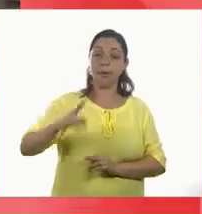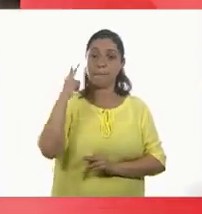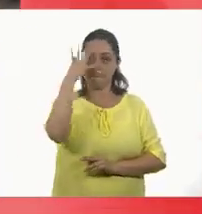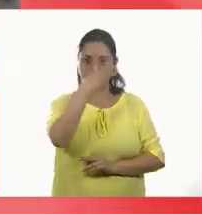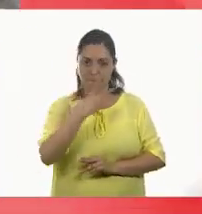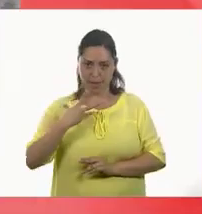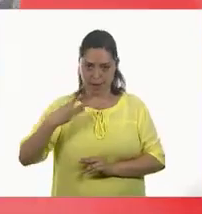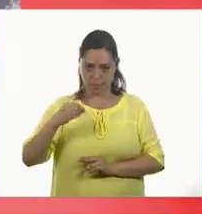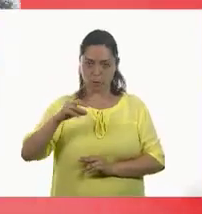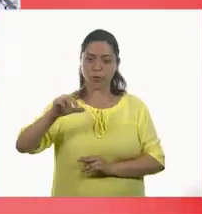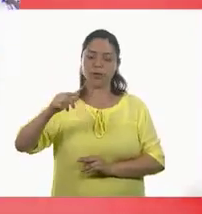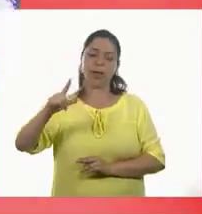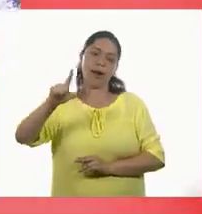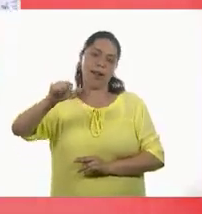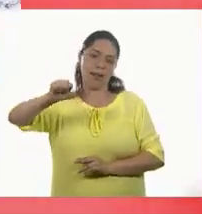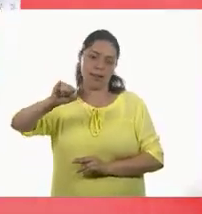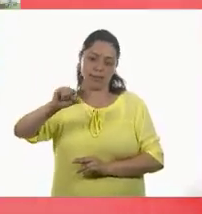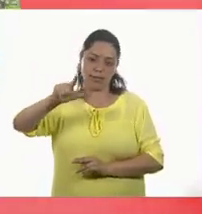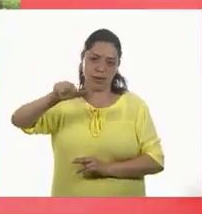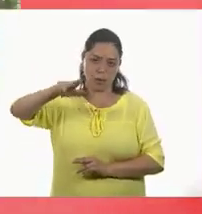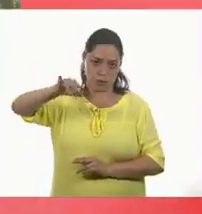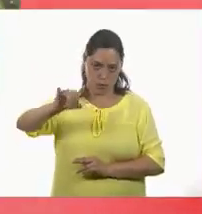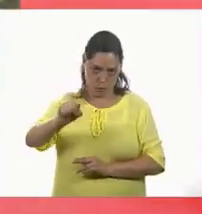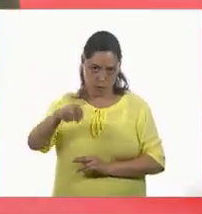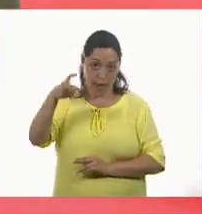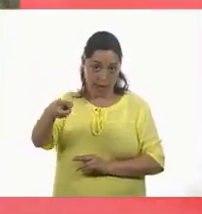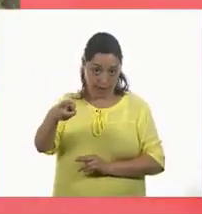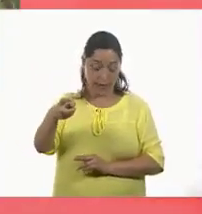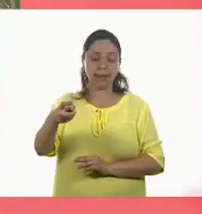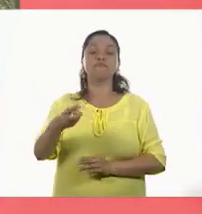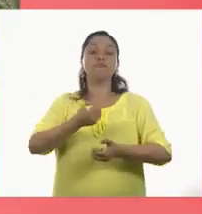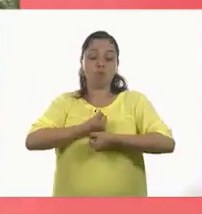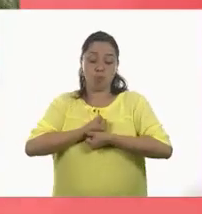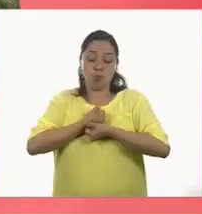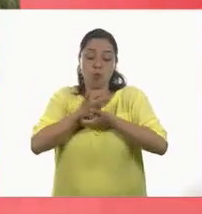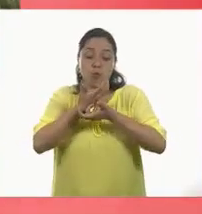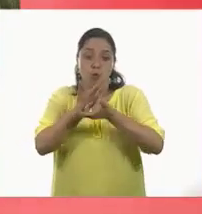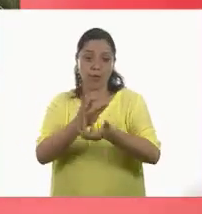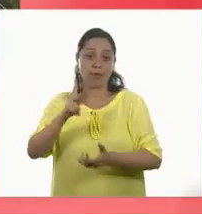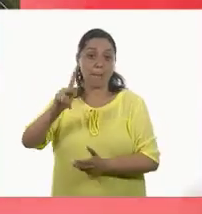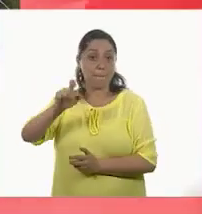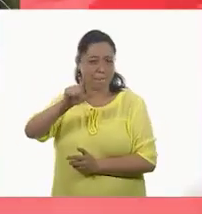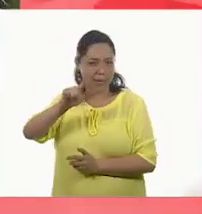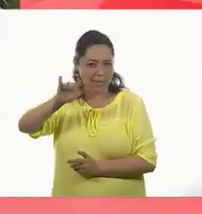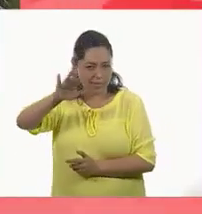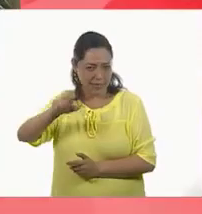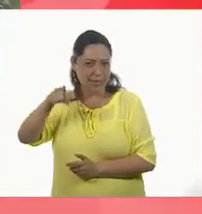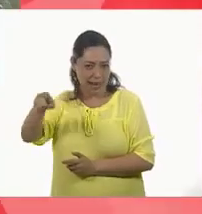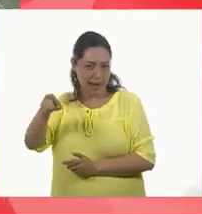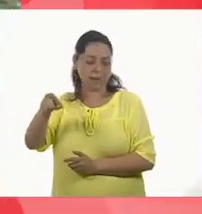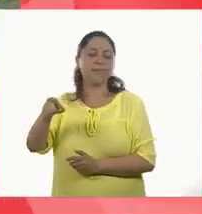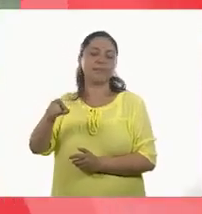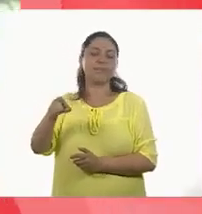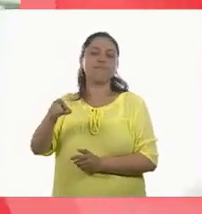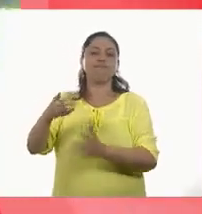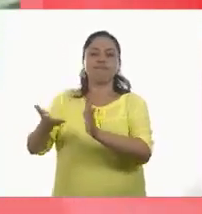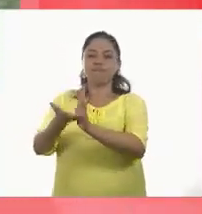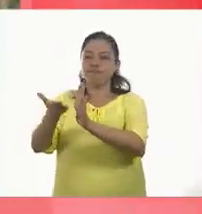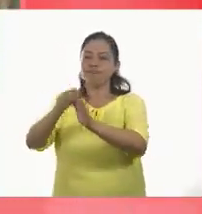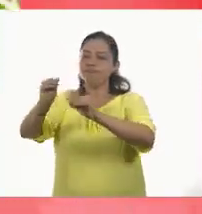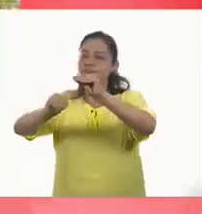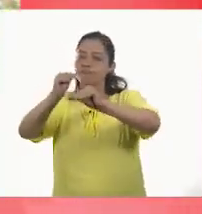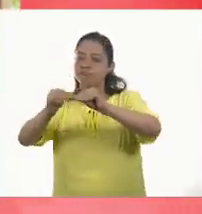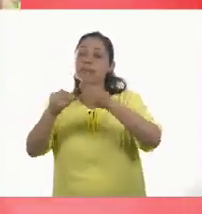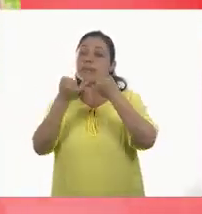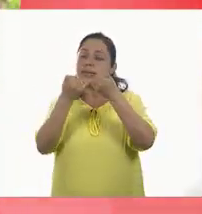Villahermosa. Sitio diseñado y montado por el poeta tabasqueño Carlos Pellicer, el cual se inauguró en